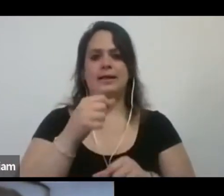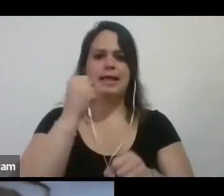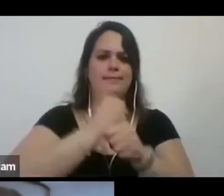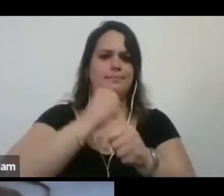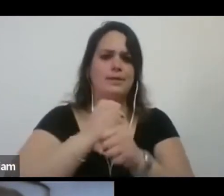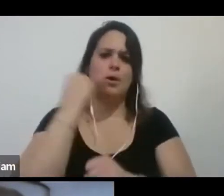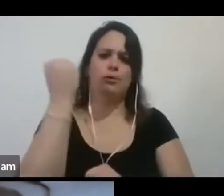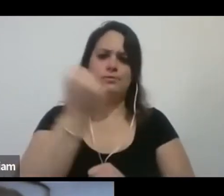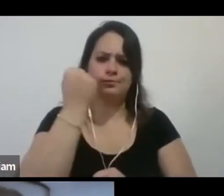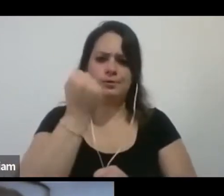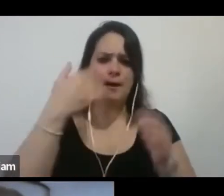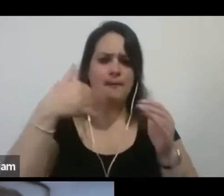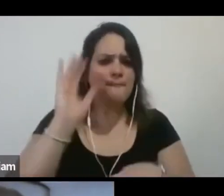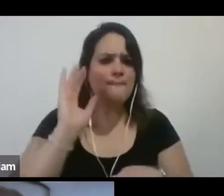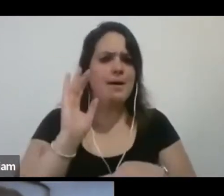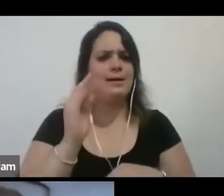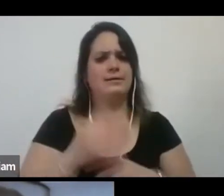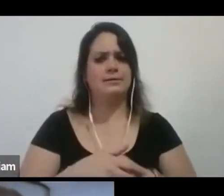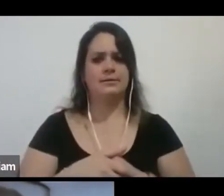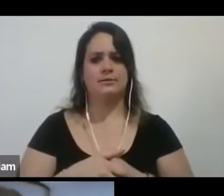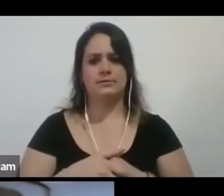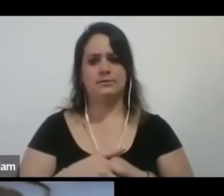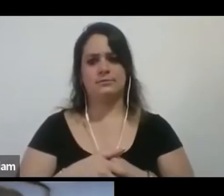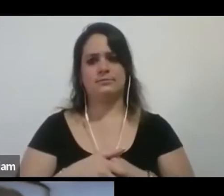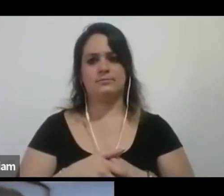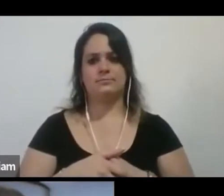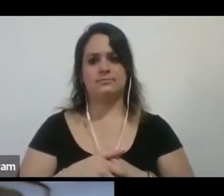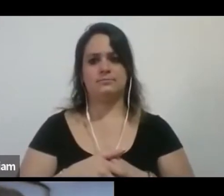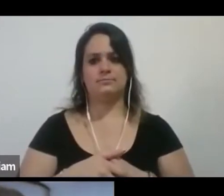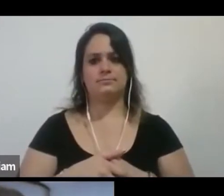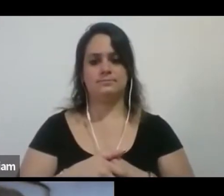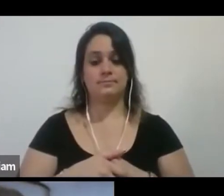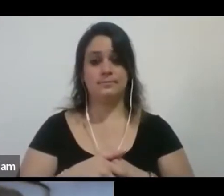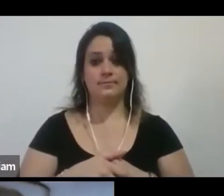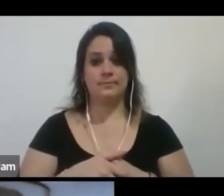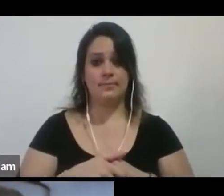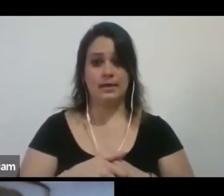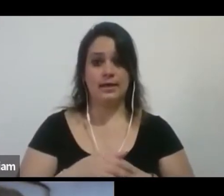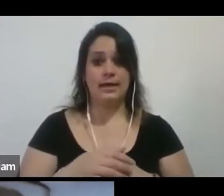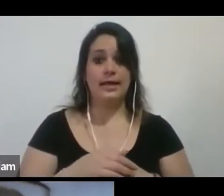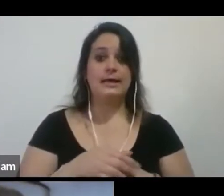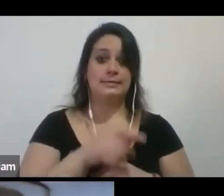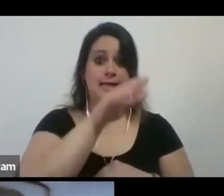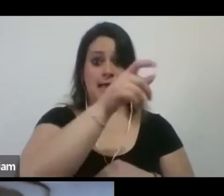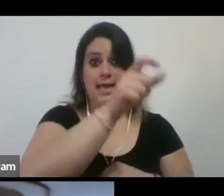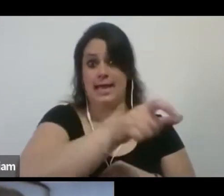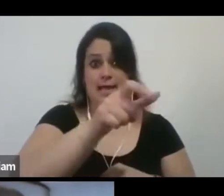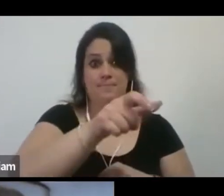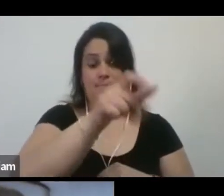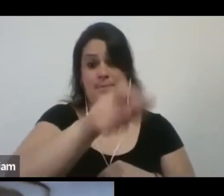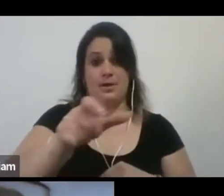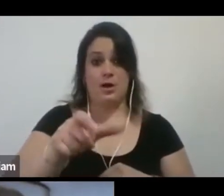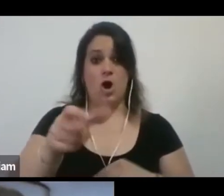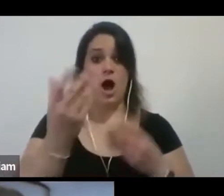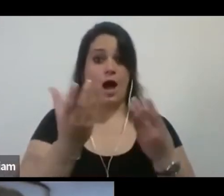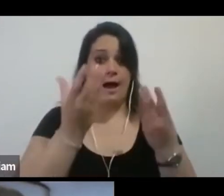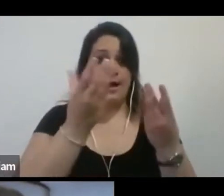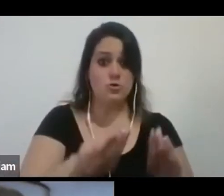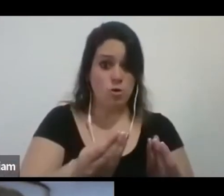mío es brindar una asistencia a